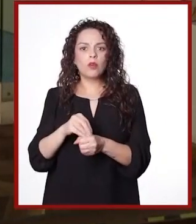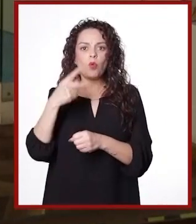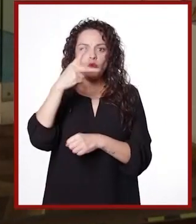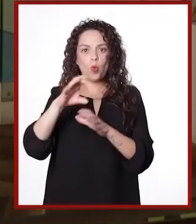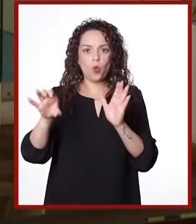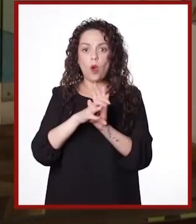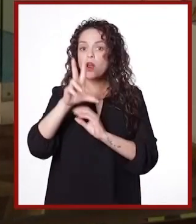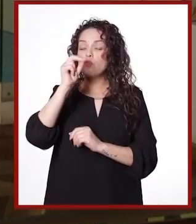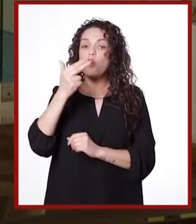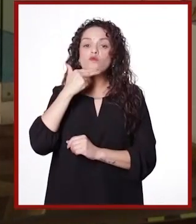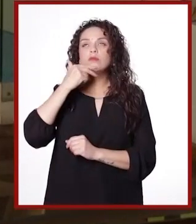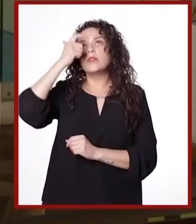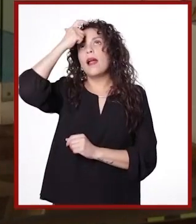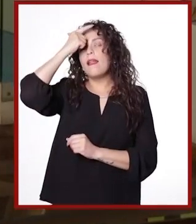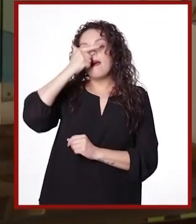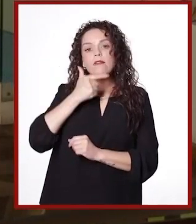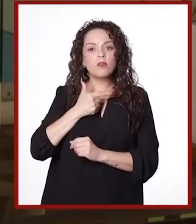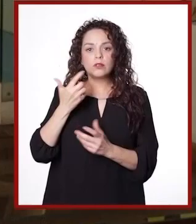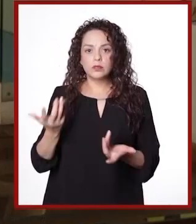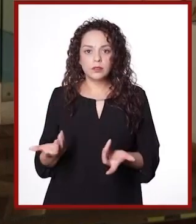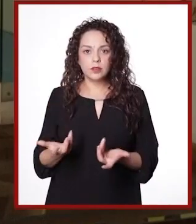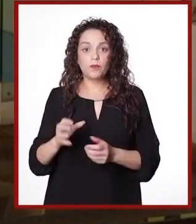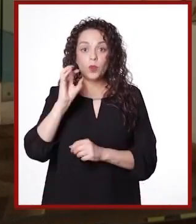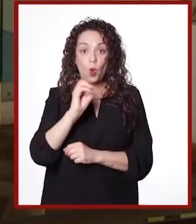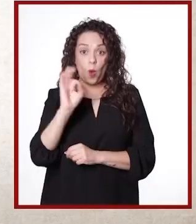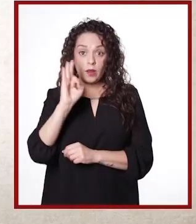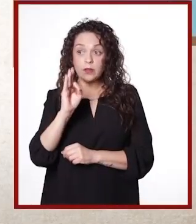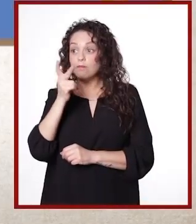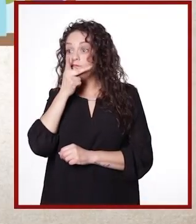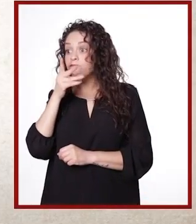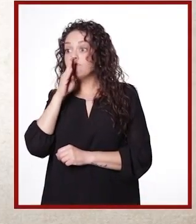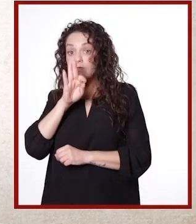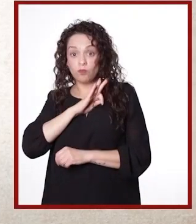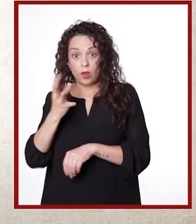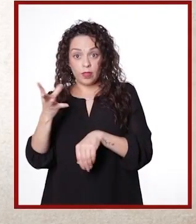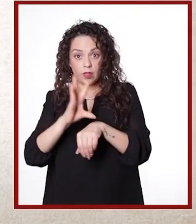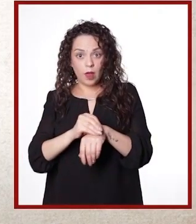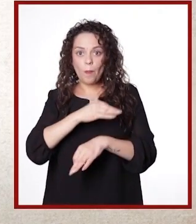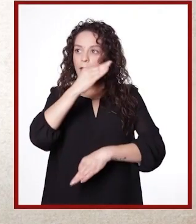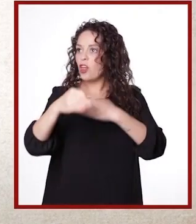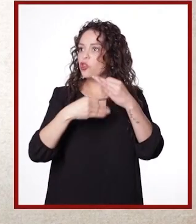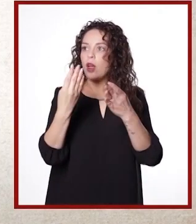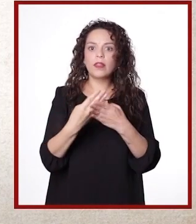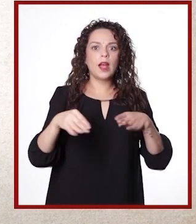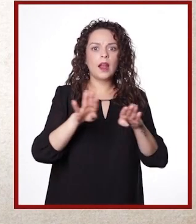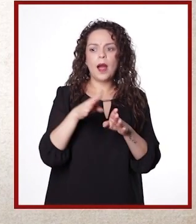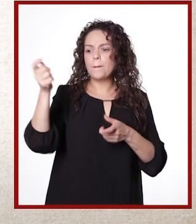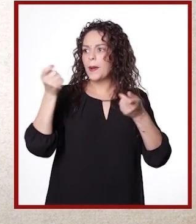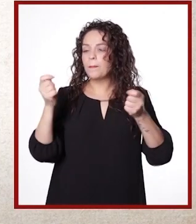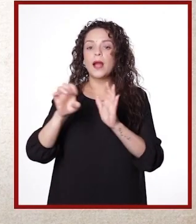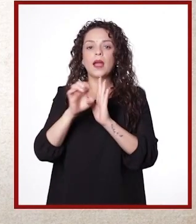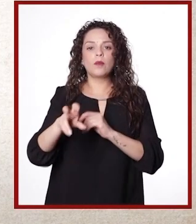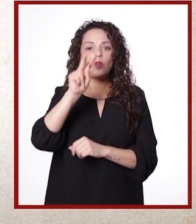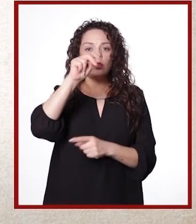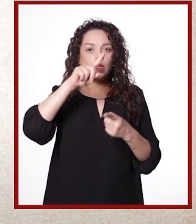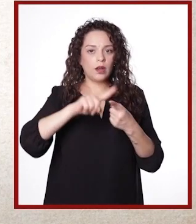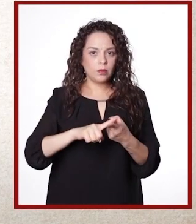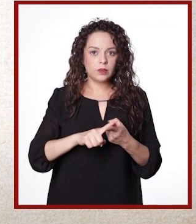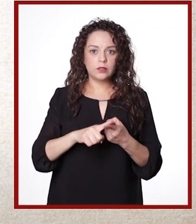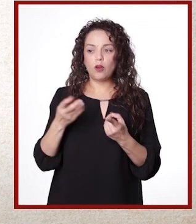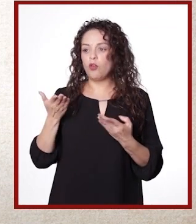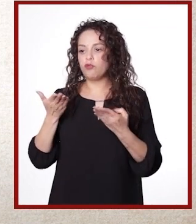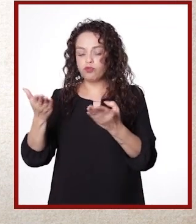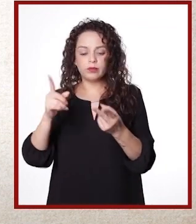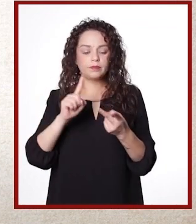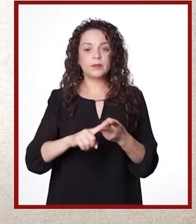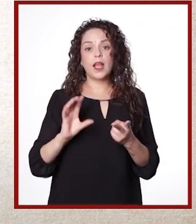cuarto que no se usan durante la noche. O si les permiten sus papás, incluso de toda la casa. Por ejemplo, la